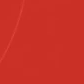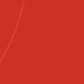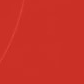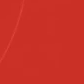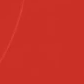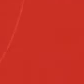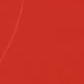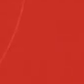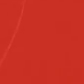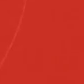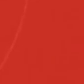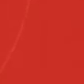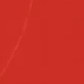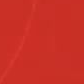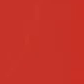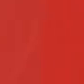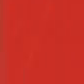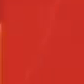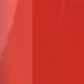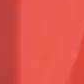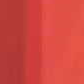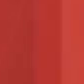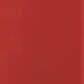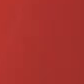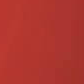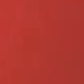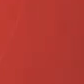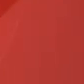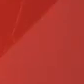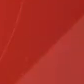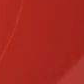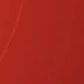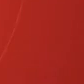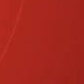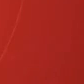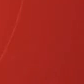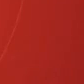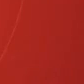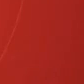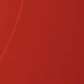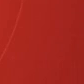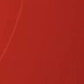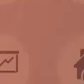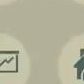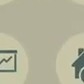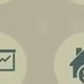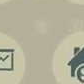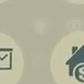RTVC Noticias del Mediodía.